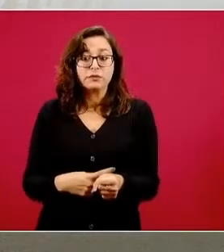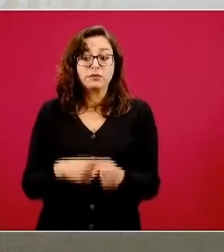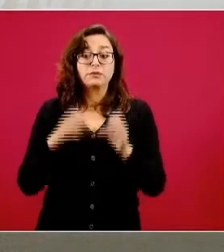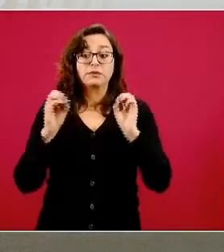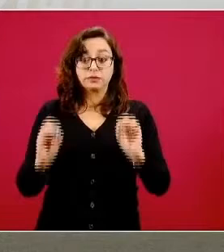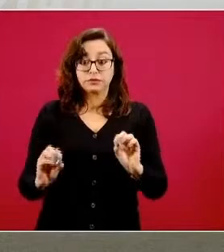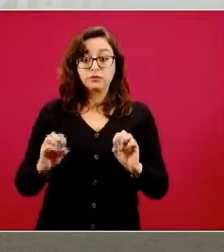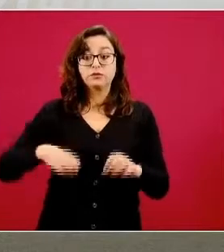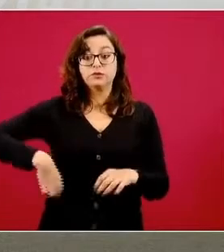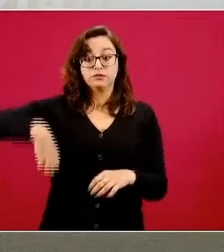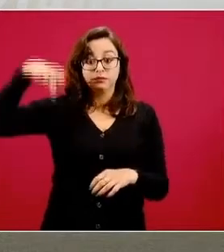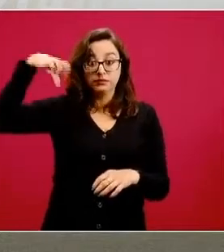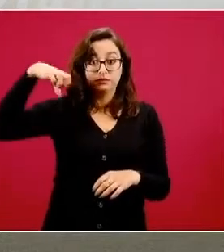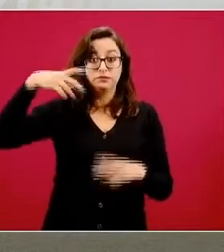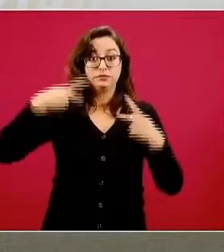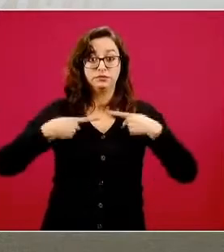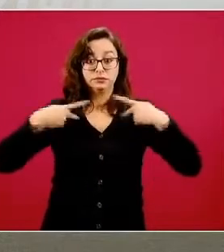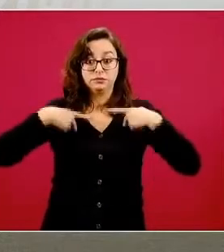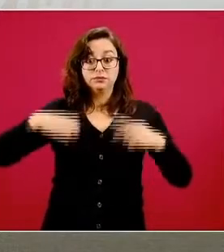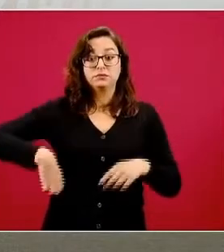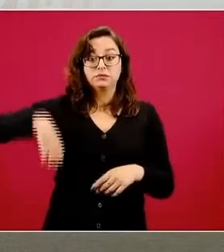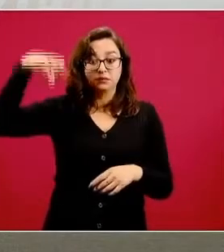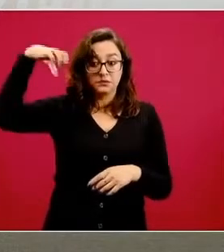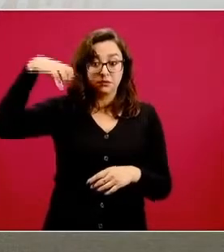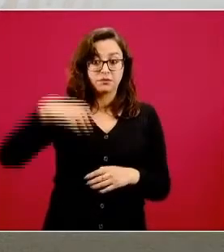persona adulta mayor.